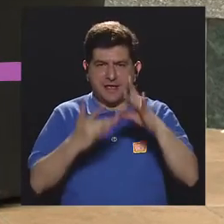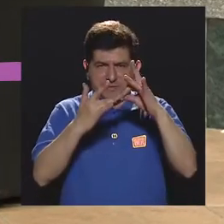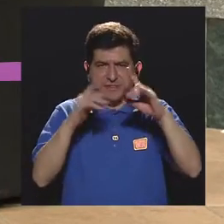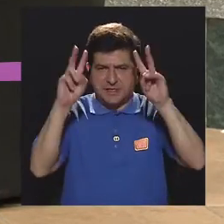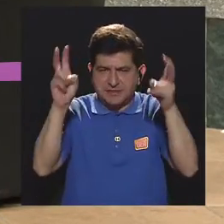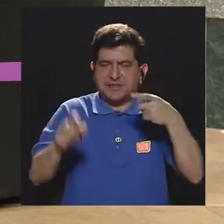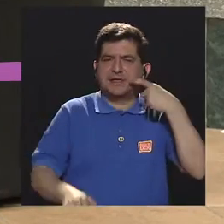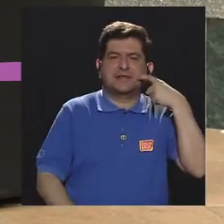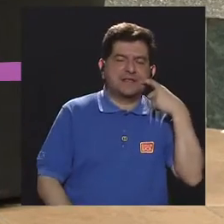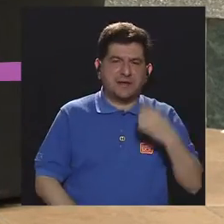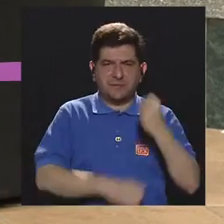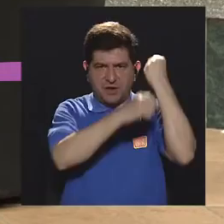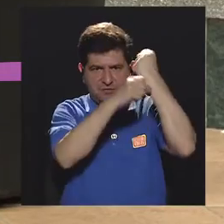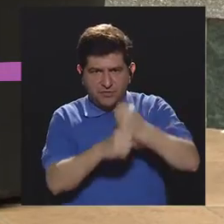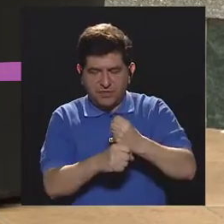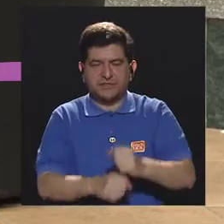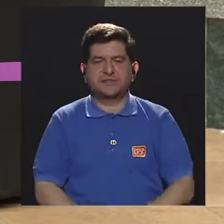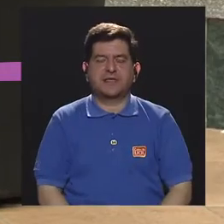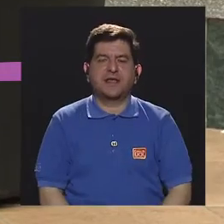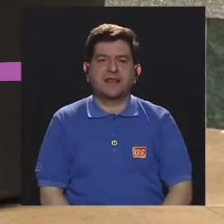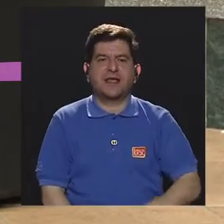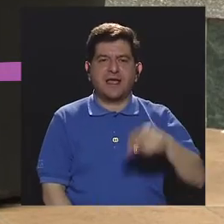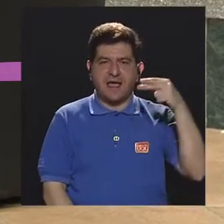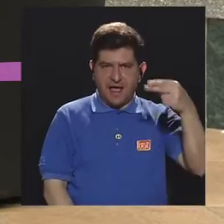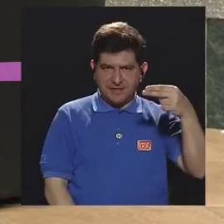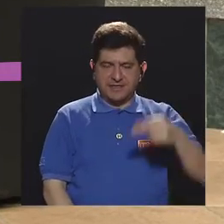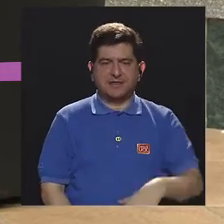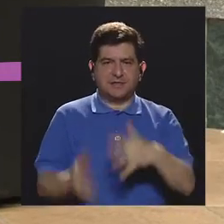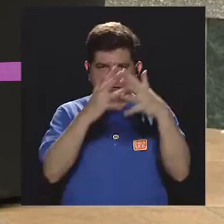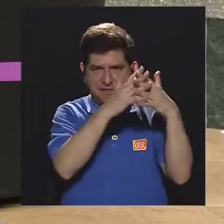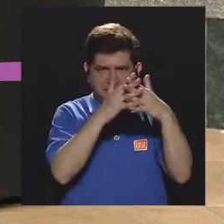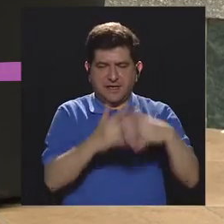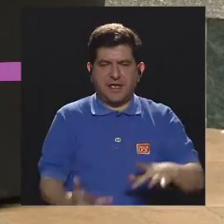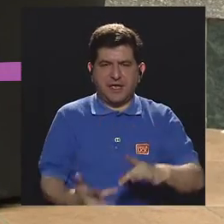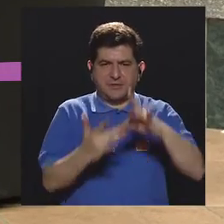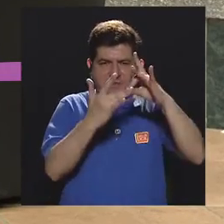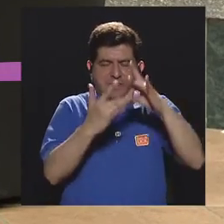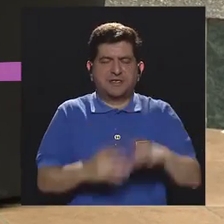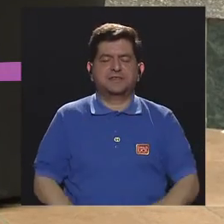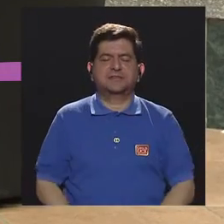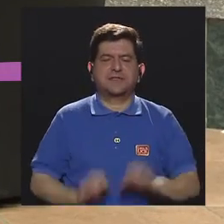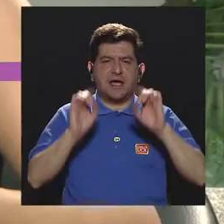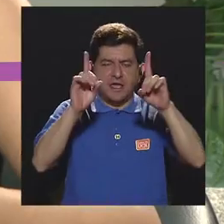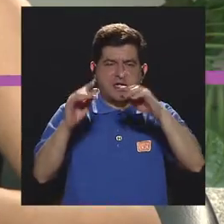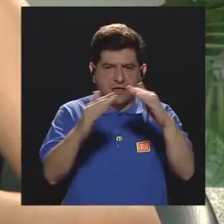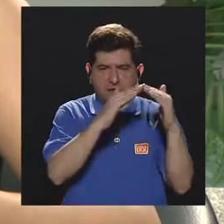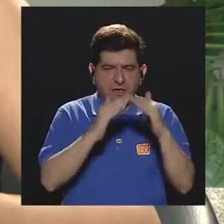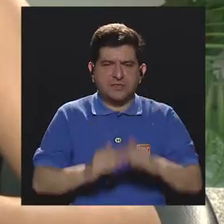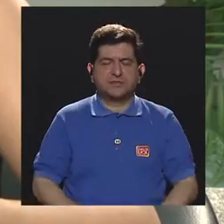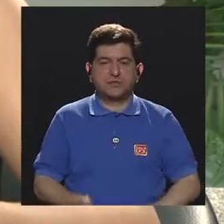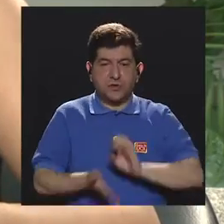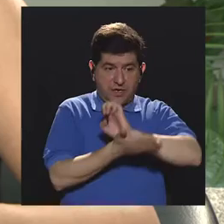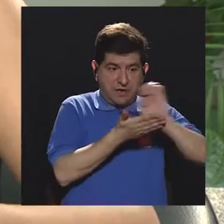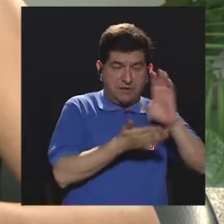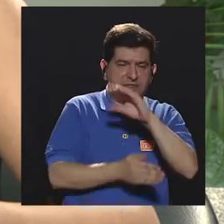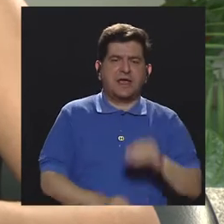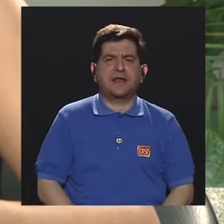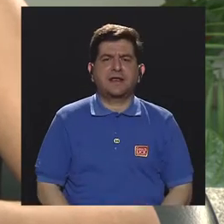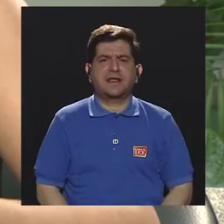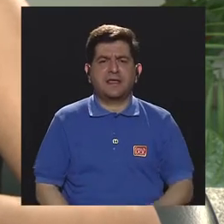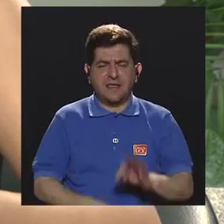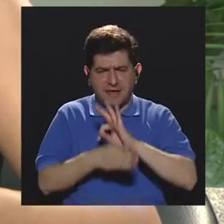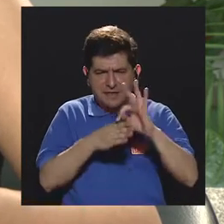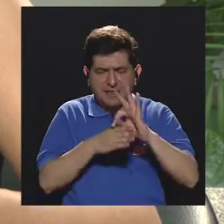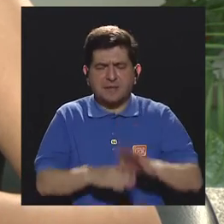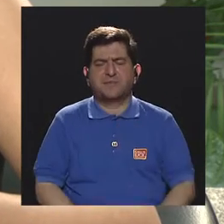adictóloga de la Fundación Hazelden en Estados Unidos, especialista en educación comunitaria, prevención y tratamiento para la